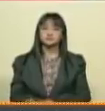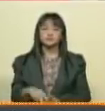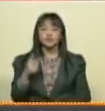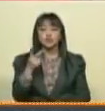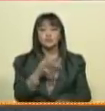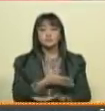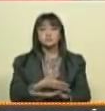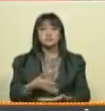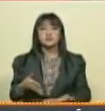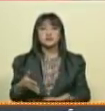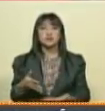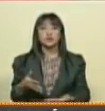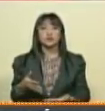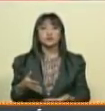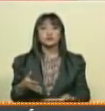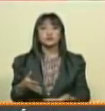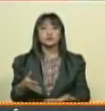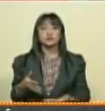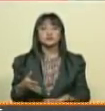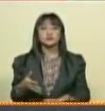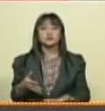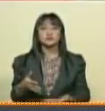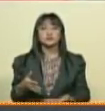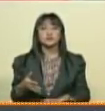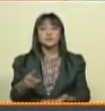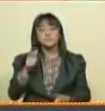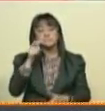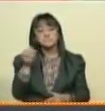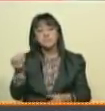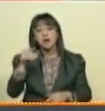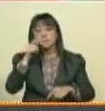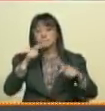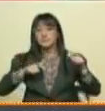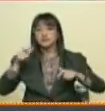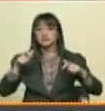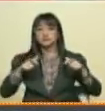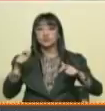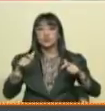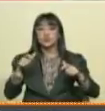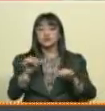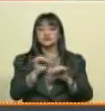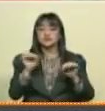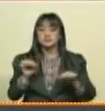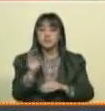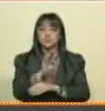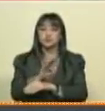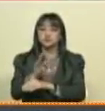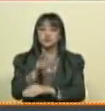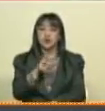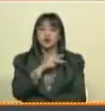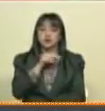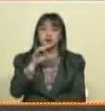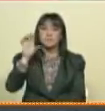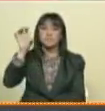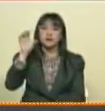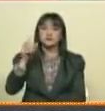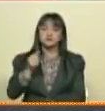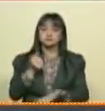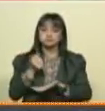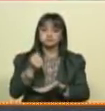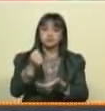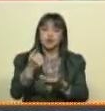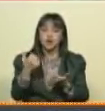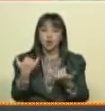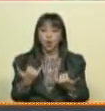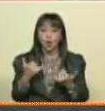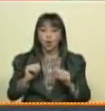2 millones de personas dentro del sistema de protección del carnet de la patria recibirán a partir